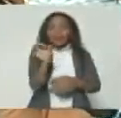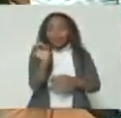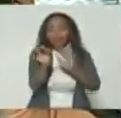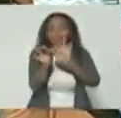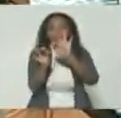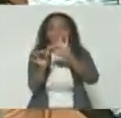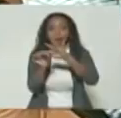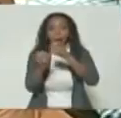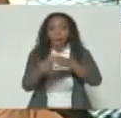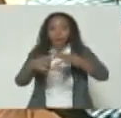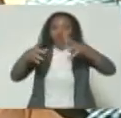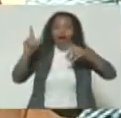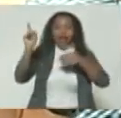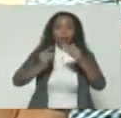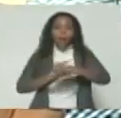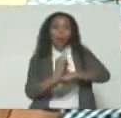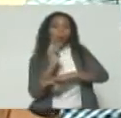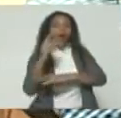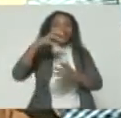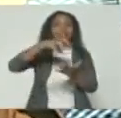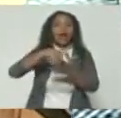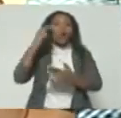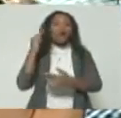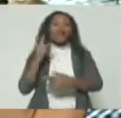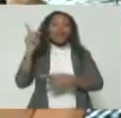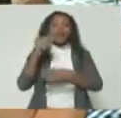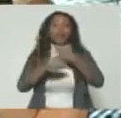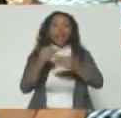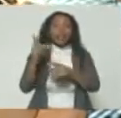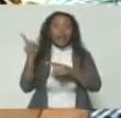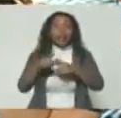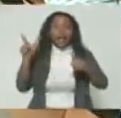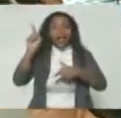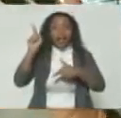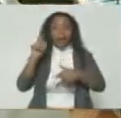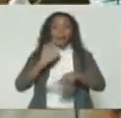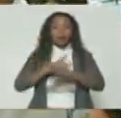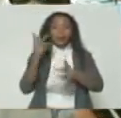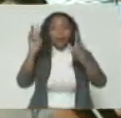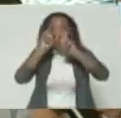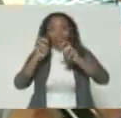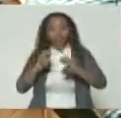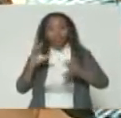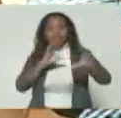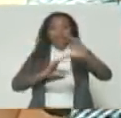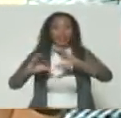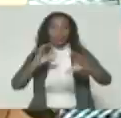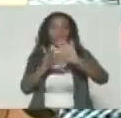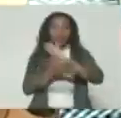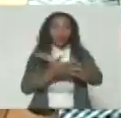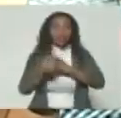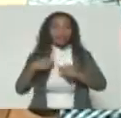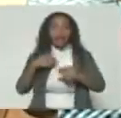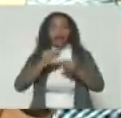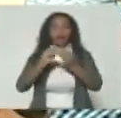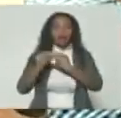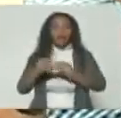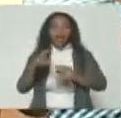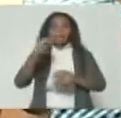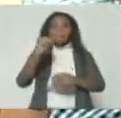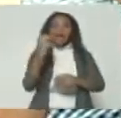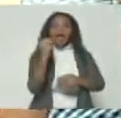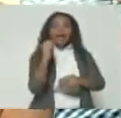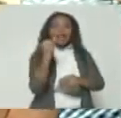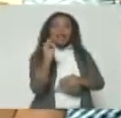mirandina certificada por el Instituto Venezolano de Investigaciones Científicas. También arrancamos la producción de maní. Recuperamos la producción de